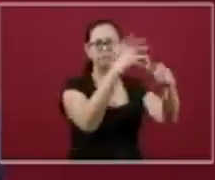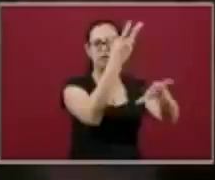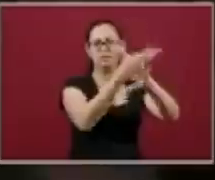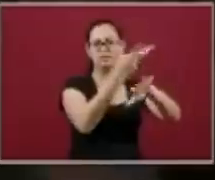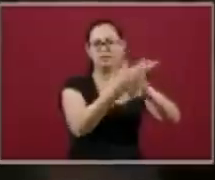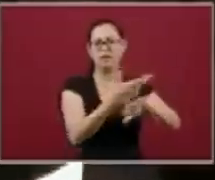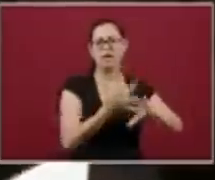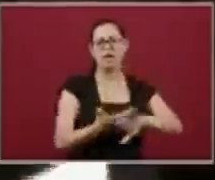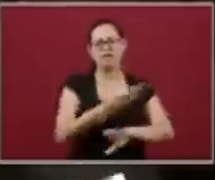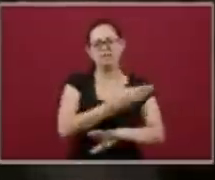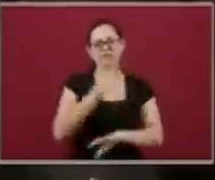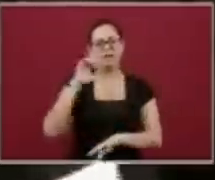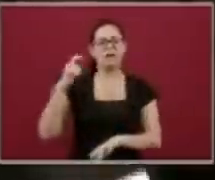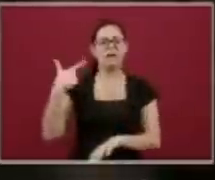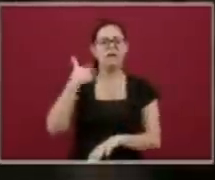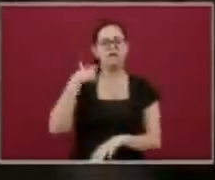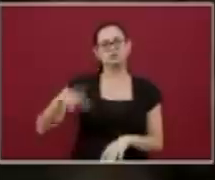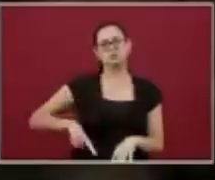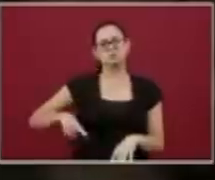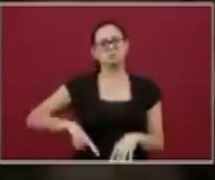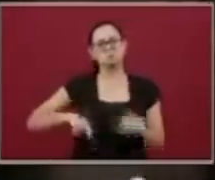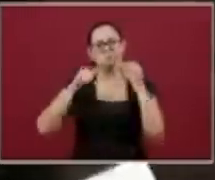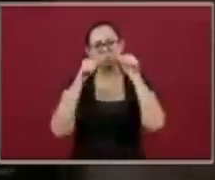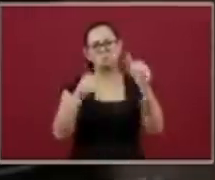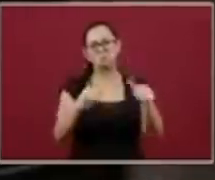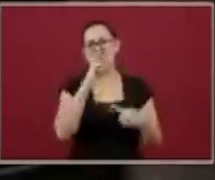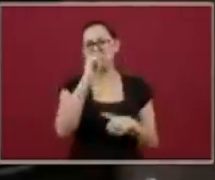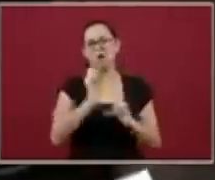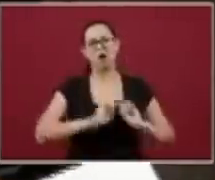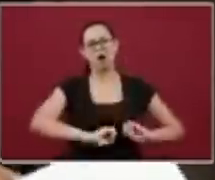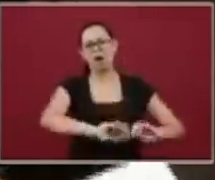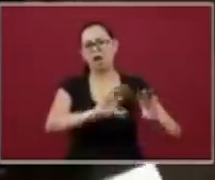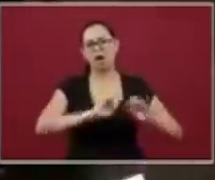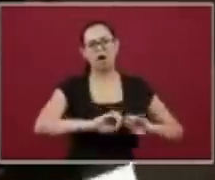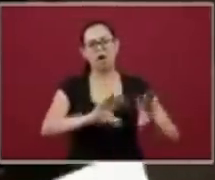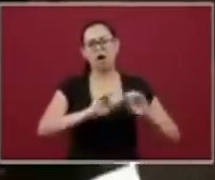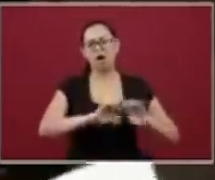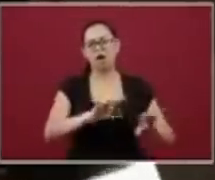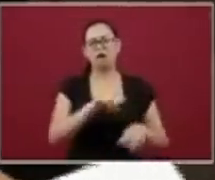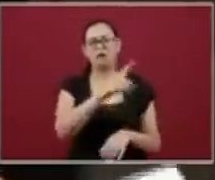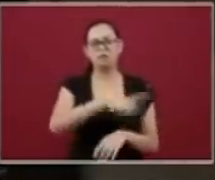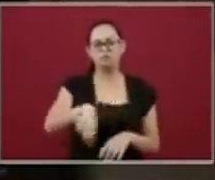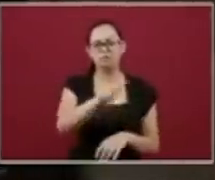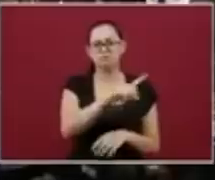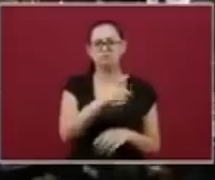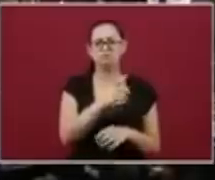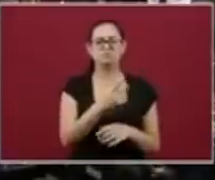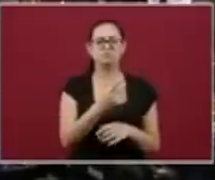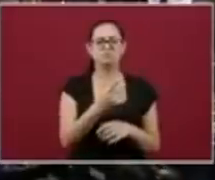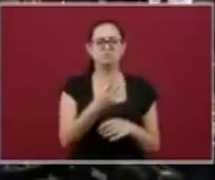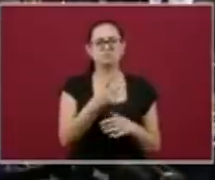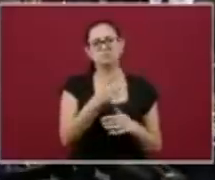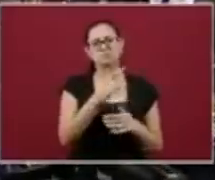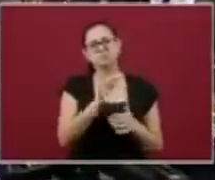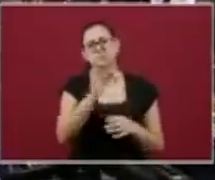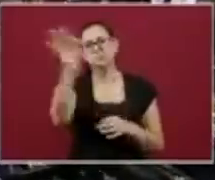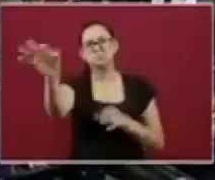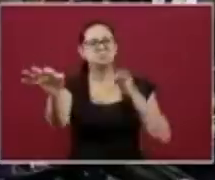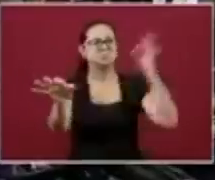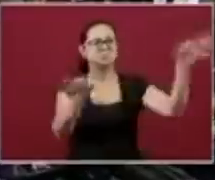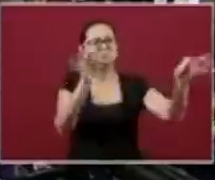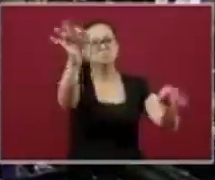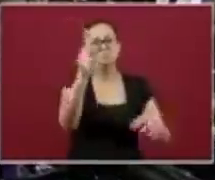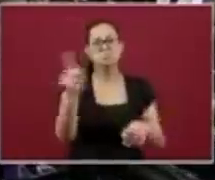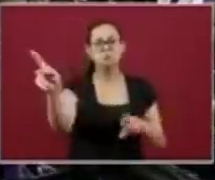gobiernos anteriores prácticamente abandonaron en buena medida a aquellos que estaban fuera, sobre todo de las grandes ciudades, no se les dio